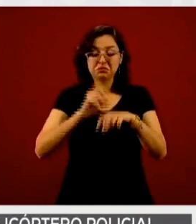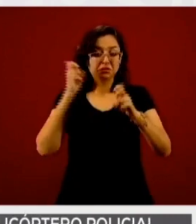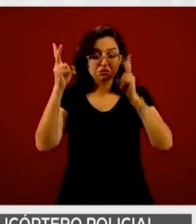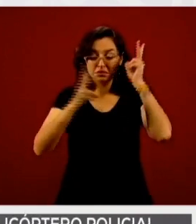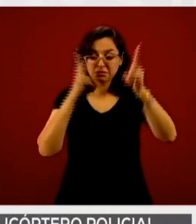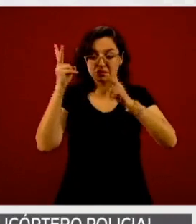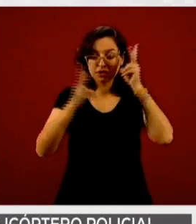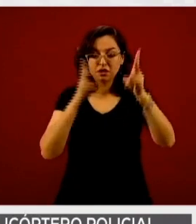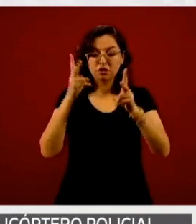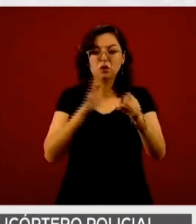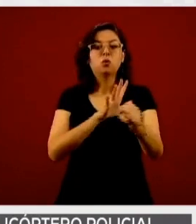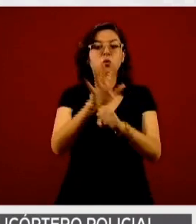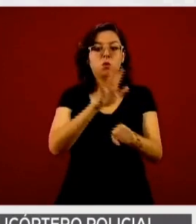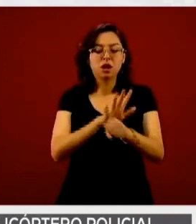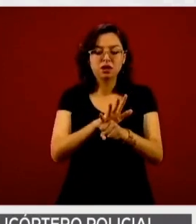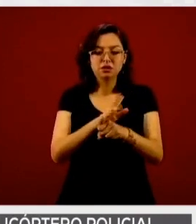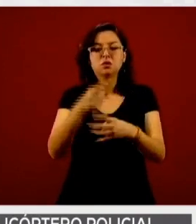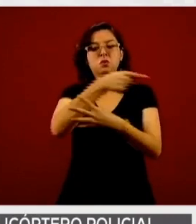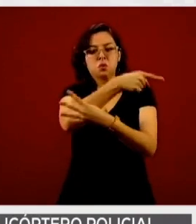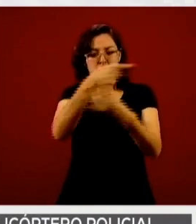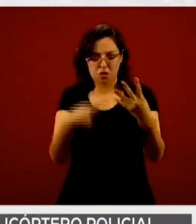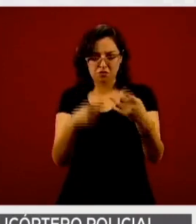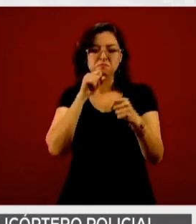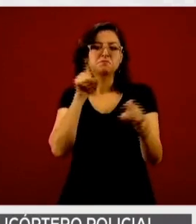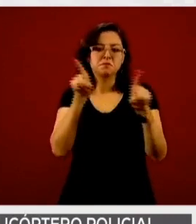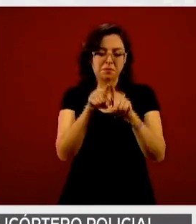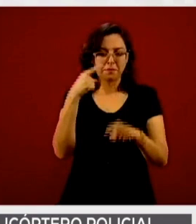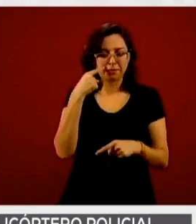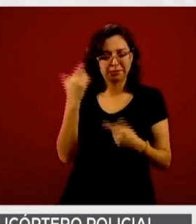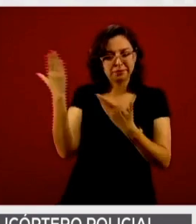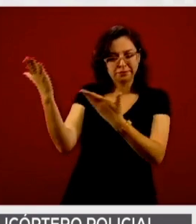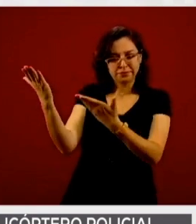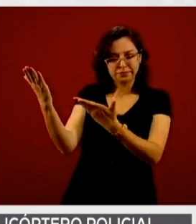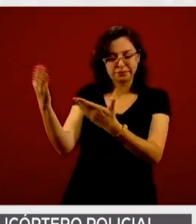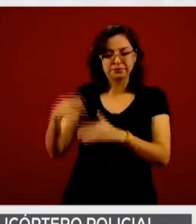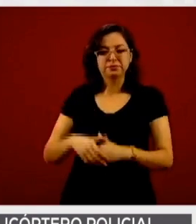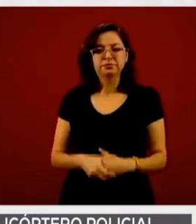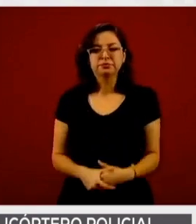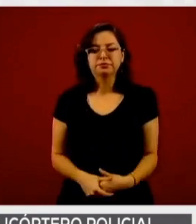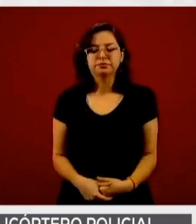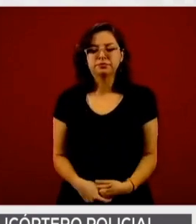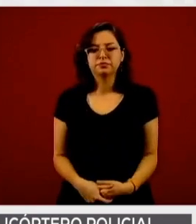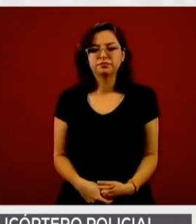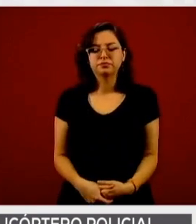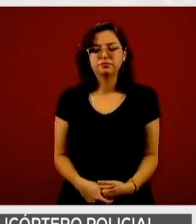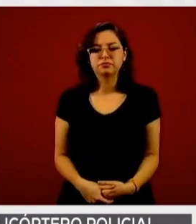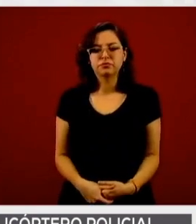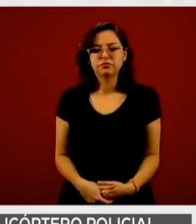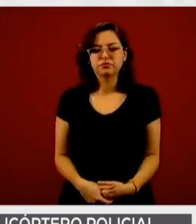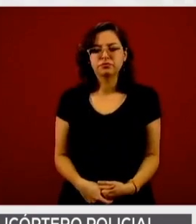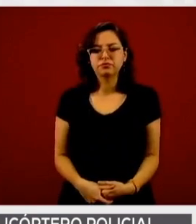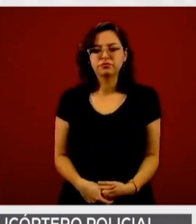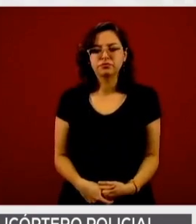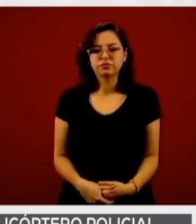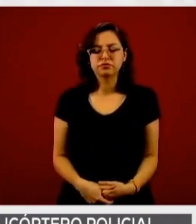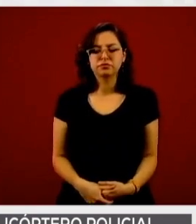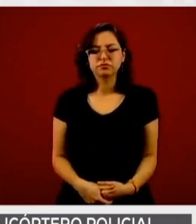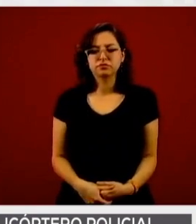Marta Erika Chacón en Coatzacoalcos, Veracruz, Autoservicio Express de Combustibles en Acapetagua,